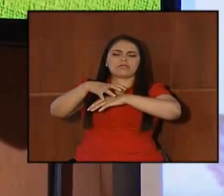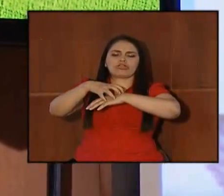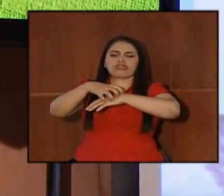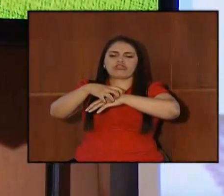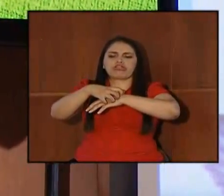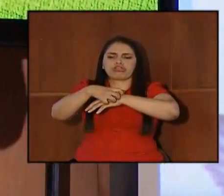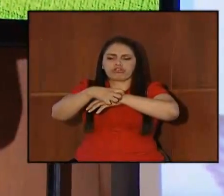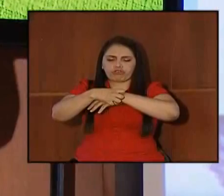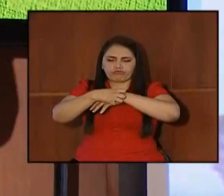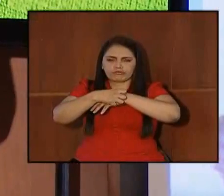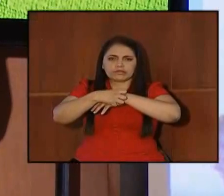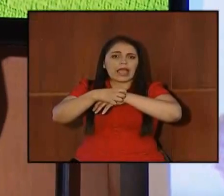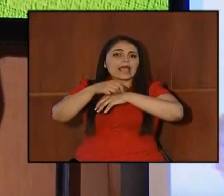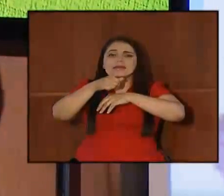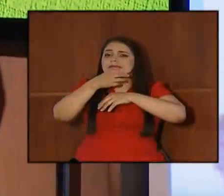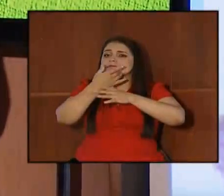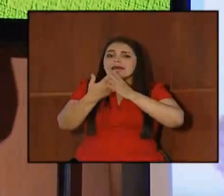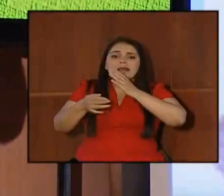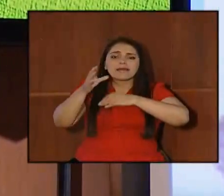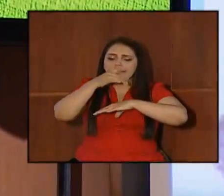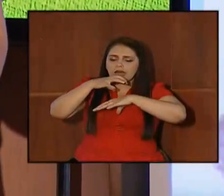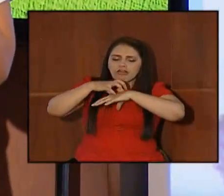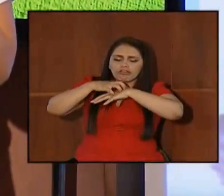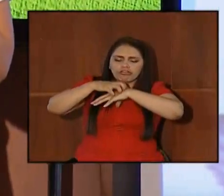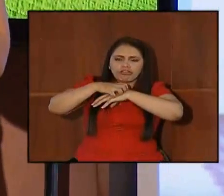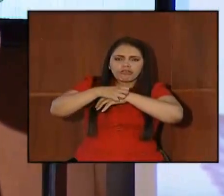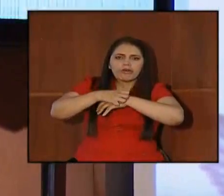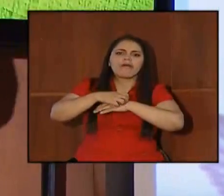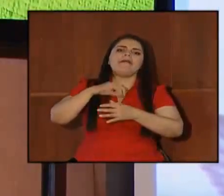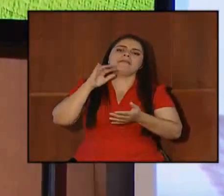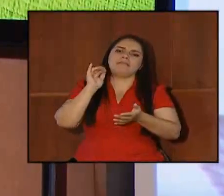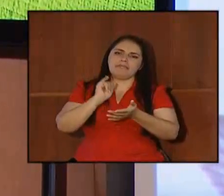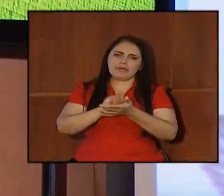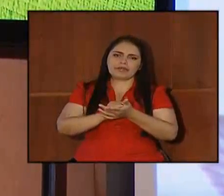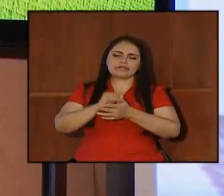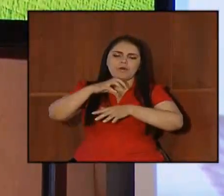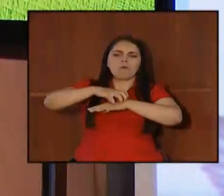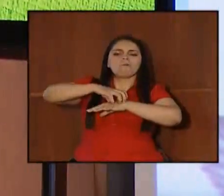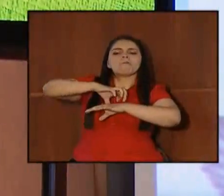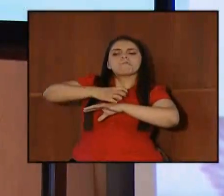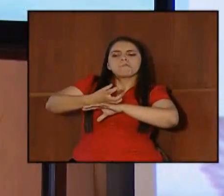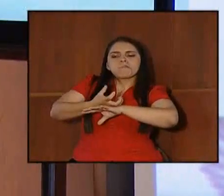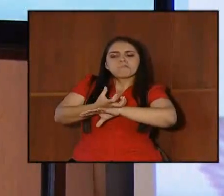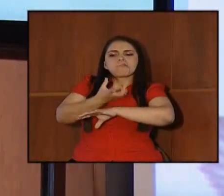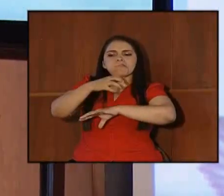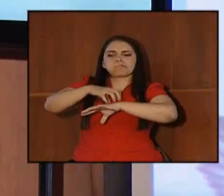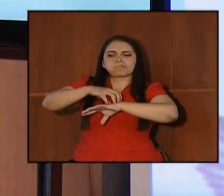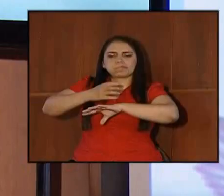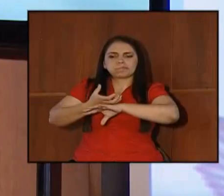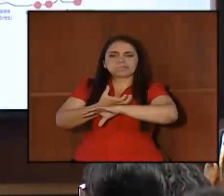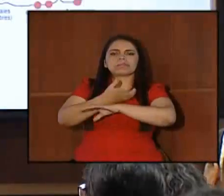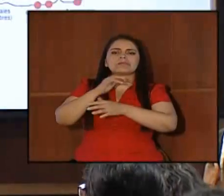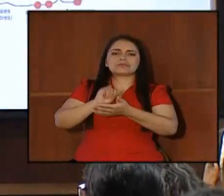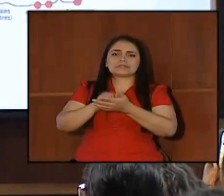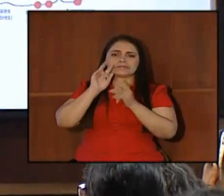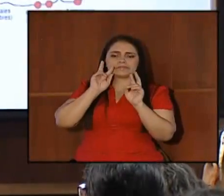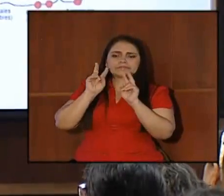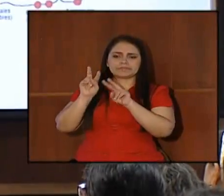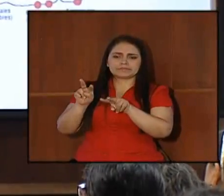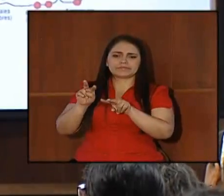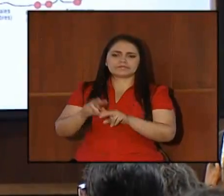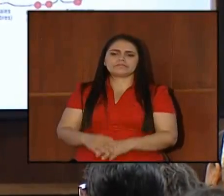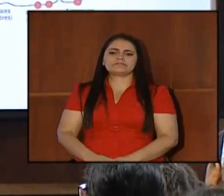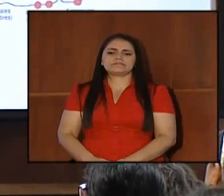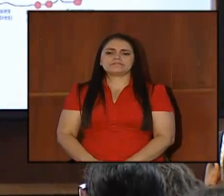la sangre, el tejido se muere. Entonces, por eso se dan las úlceras por presión o por eso se dan este tipo de heridas. Un paciente